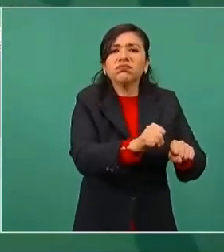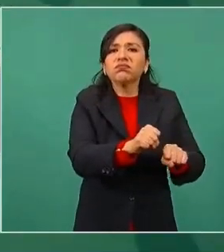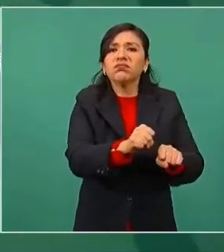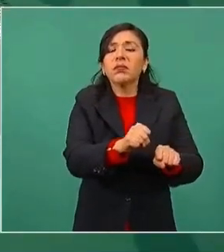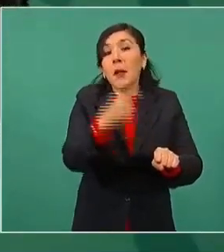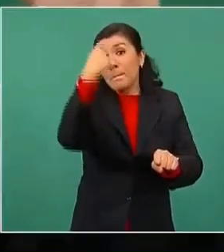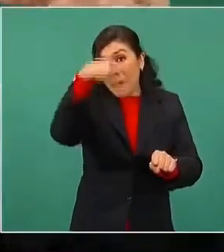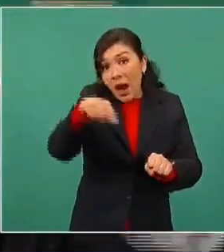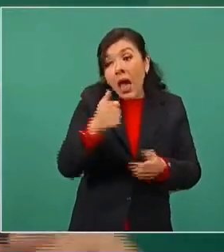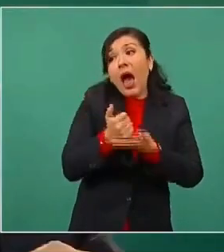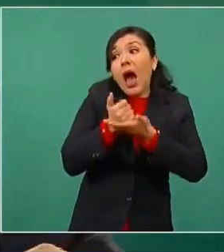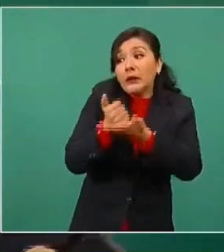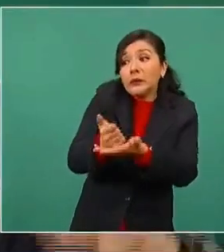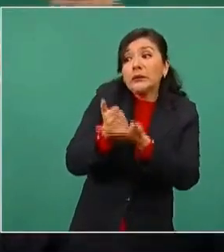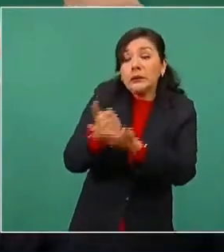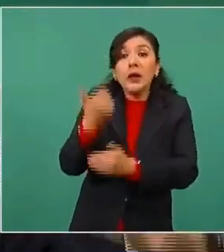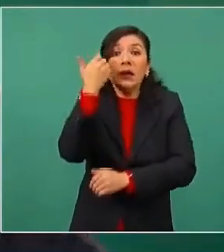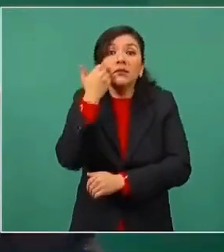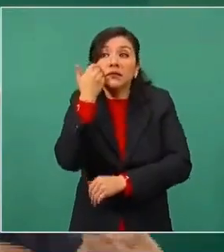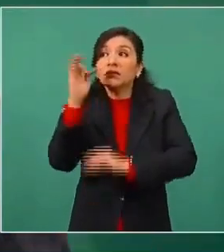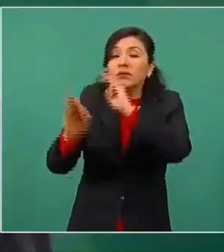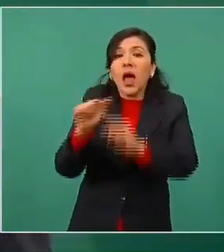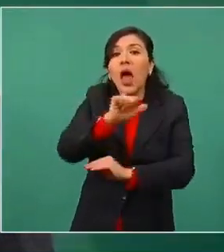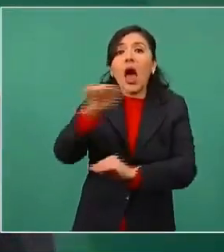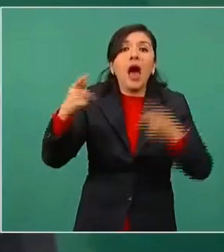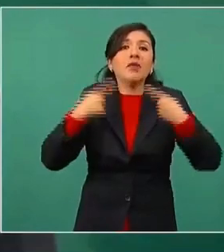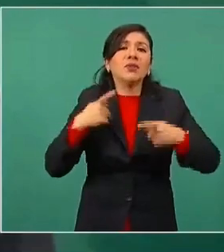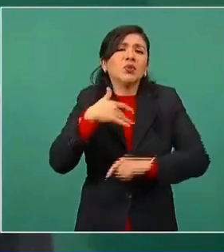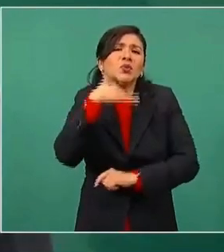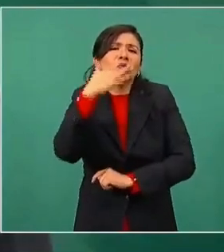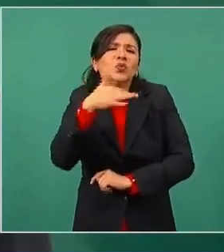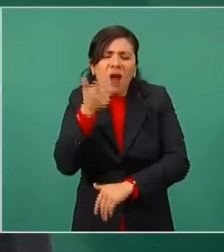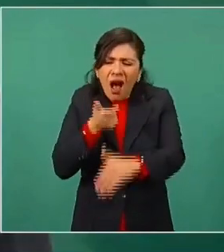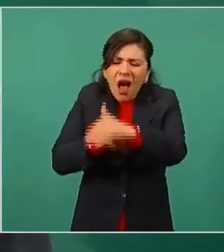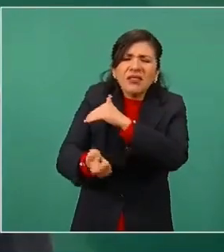al servicio de corruptos.